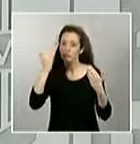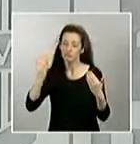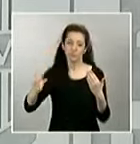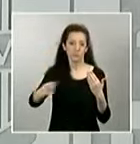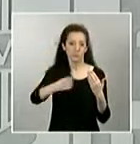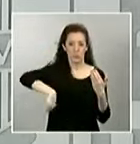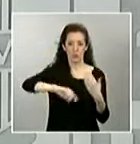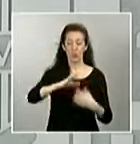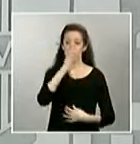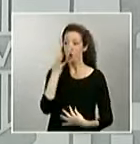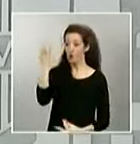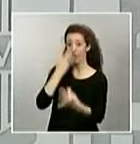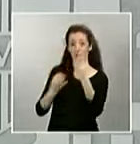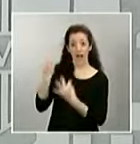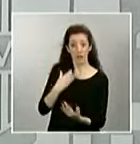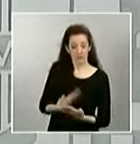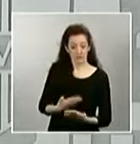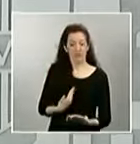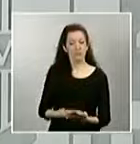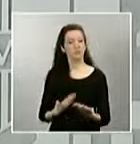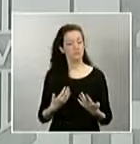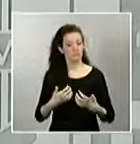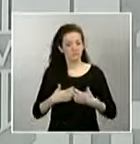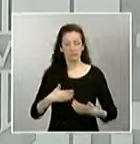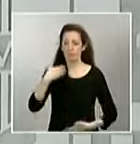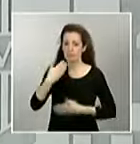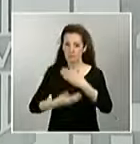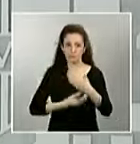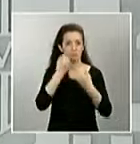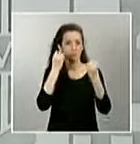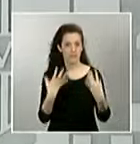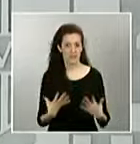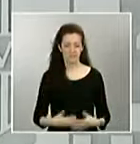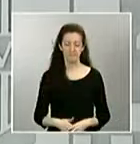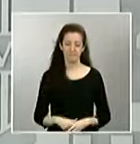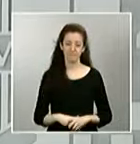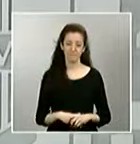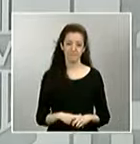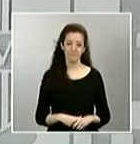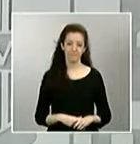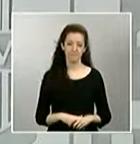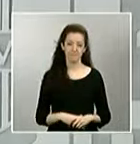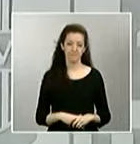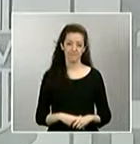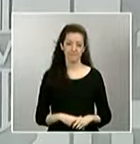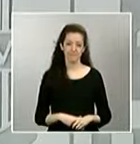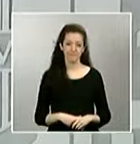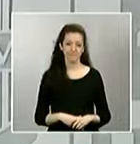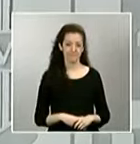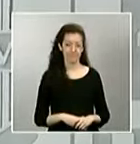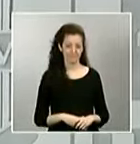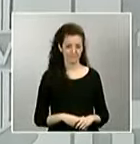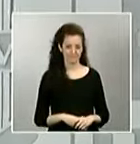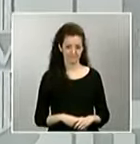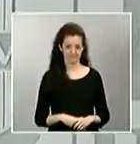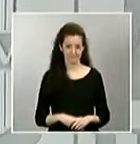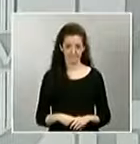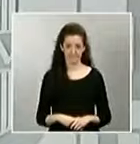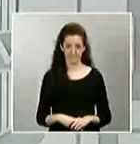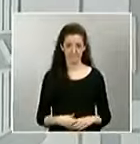funcionando correctamente. Y, por otra parte, señalarles también que, lejos de las afirmaciones que se